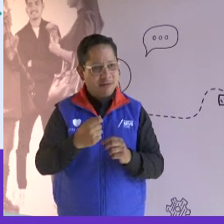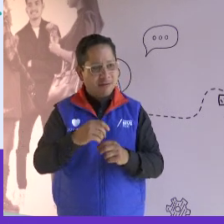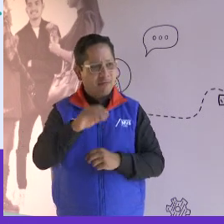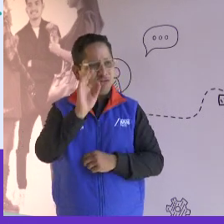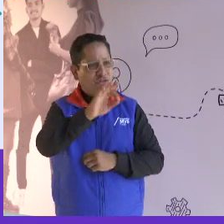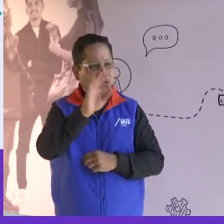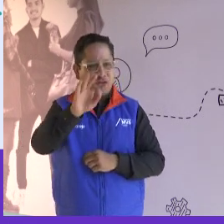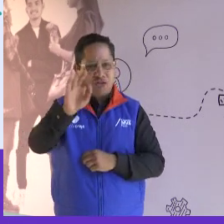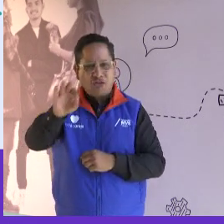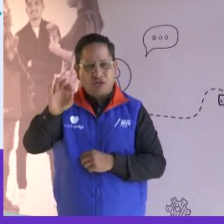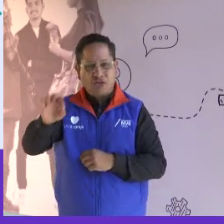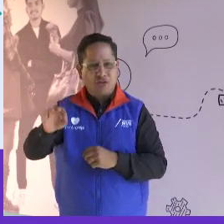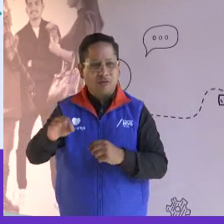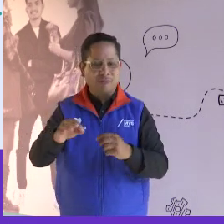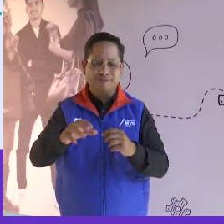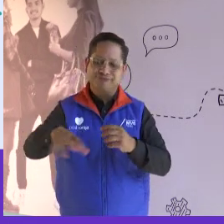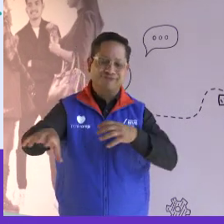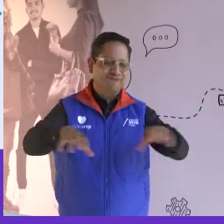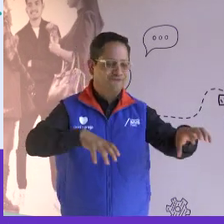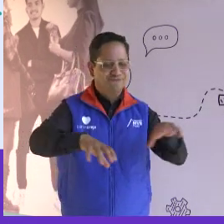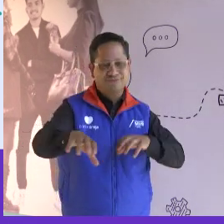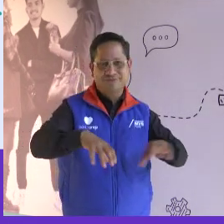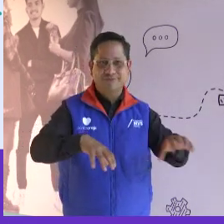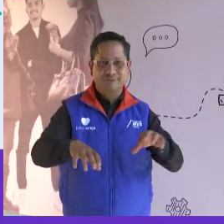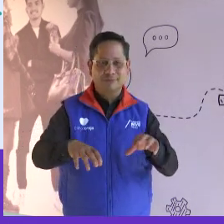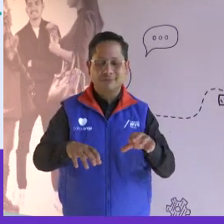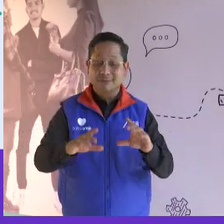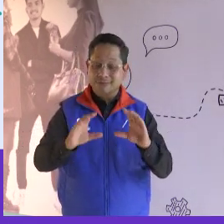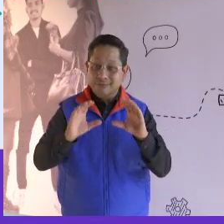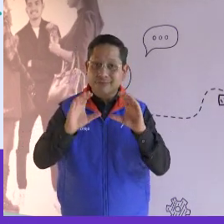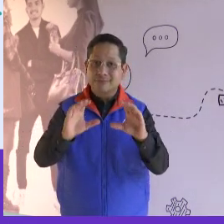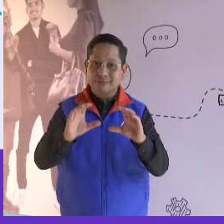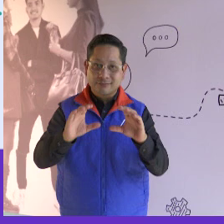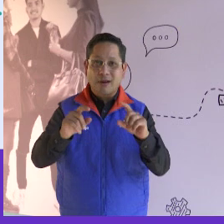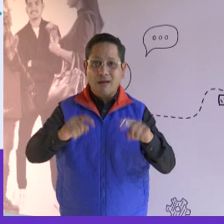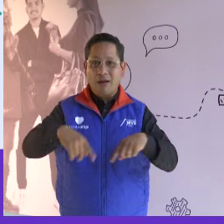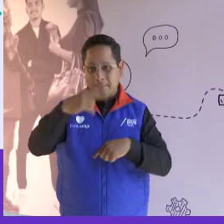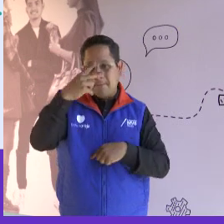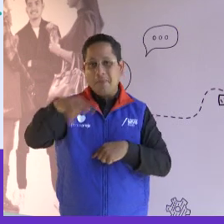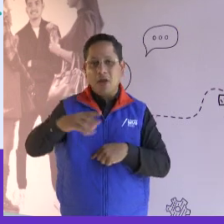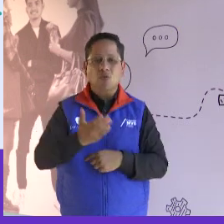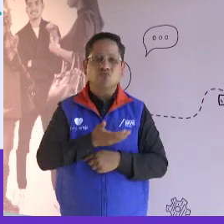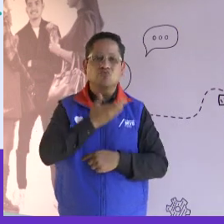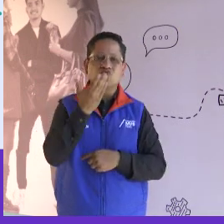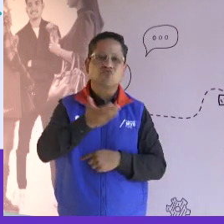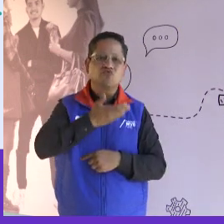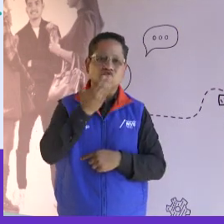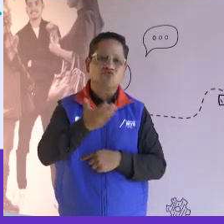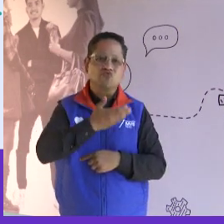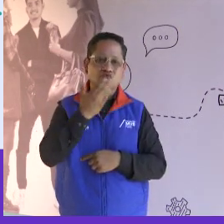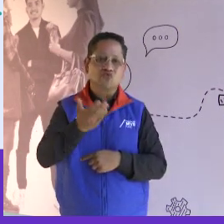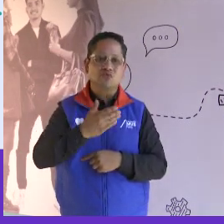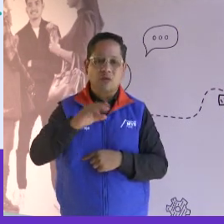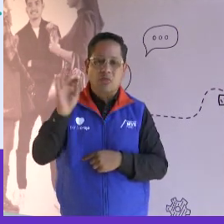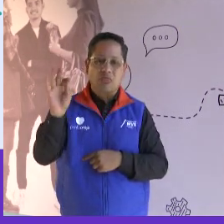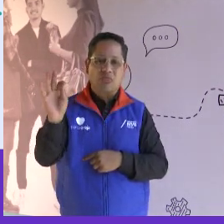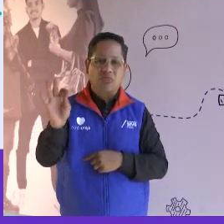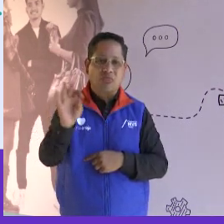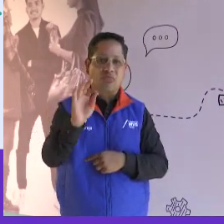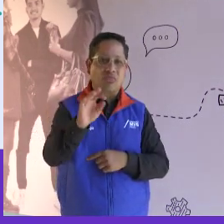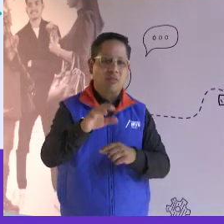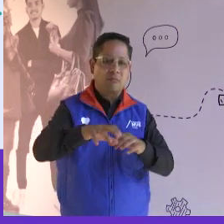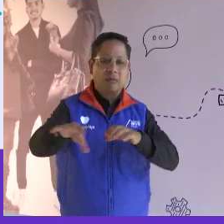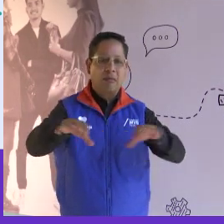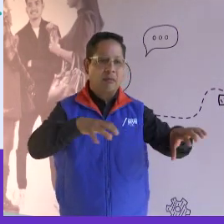divide, vencerás, sí es algo que se utiliza muchísimo en México. Yo quisiera agregar, ahora sí que por alusiones